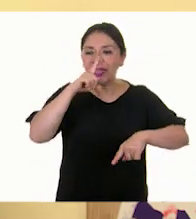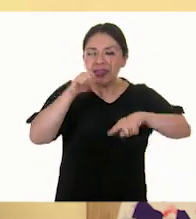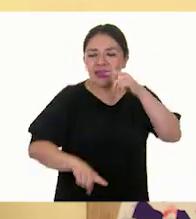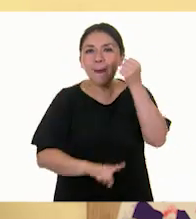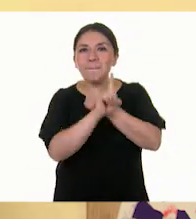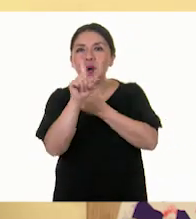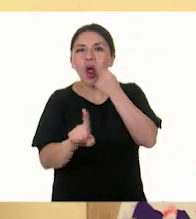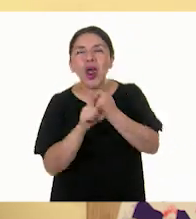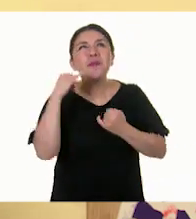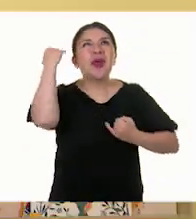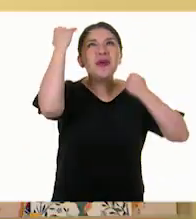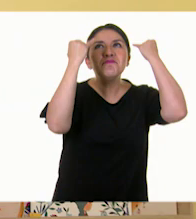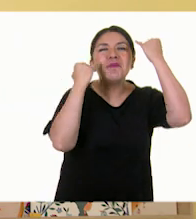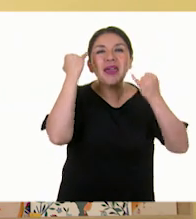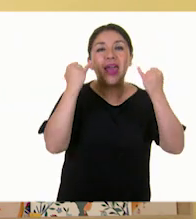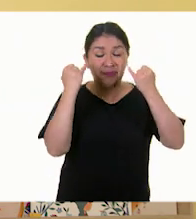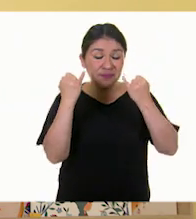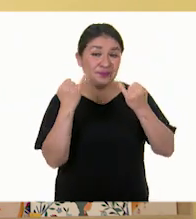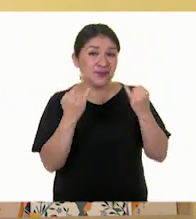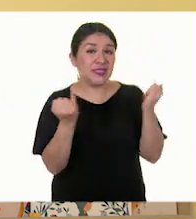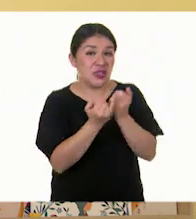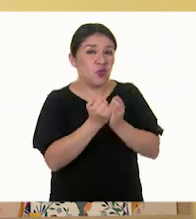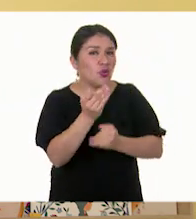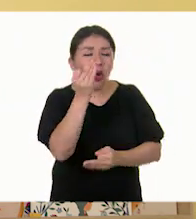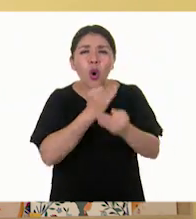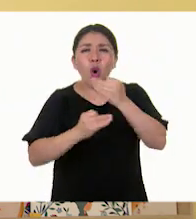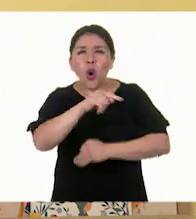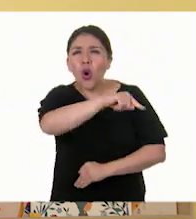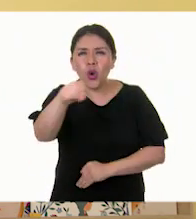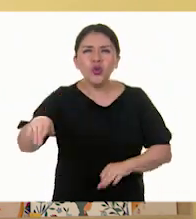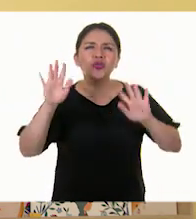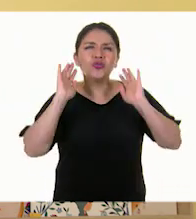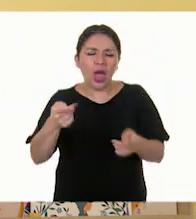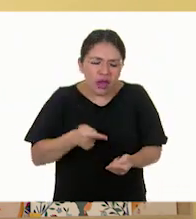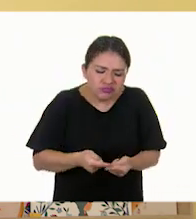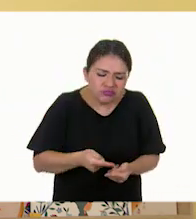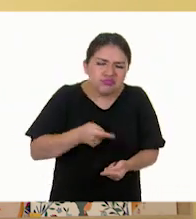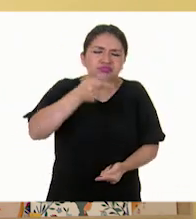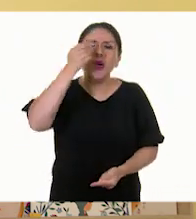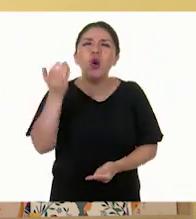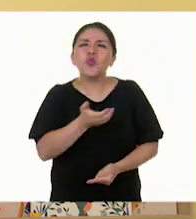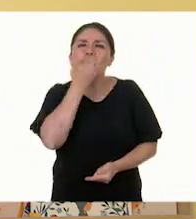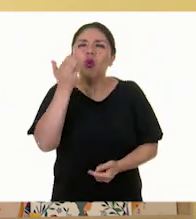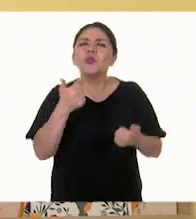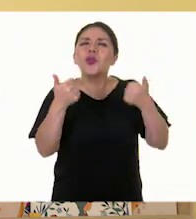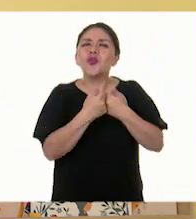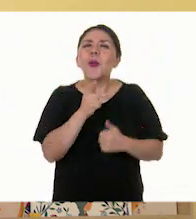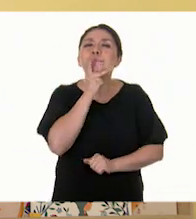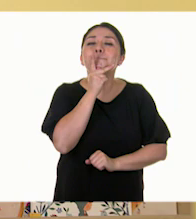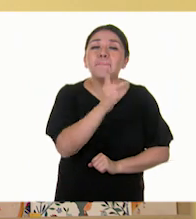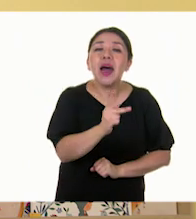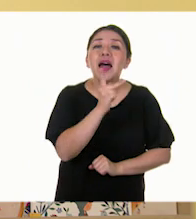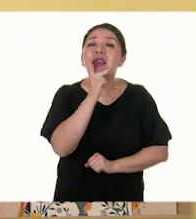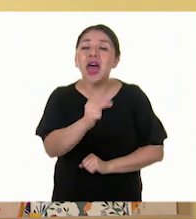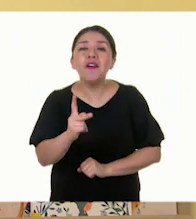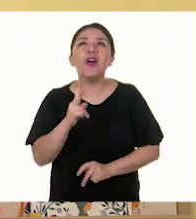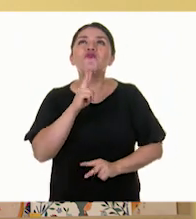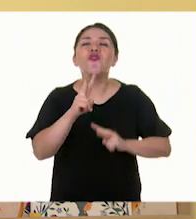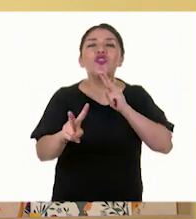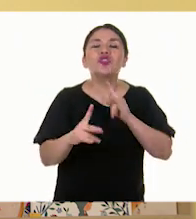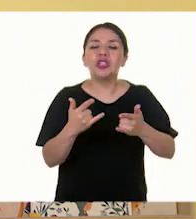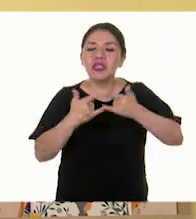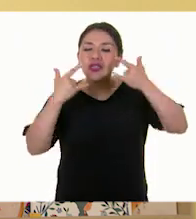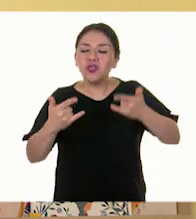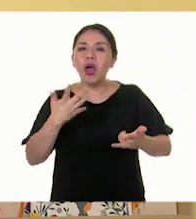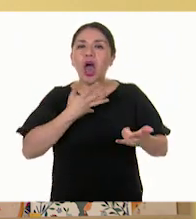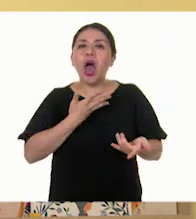problemas, imaginar. Además, todas y todos hemos crecido acompañados de palabras, voces e historias que